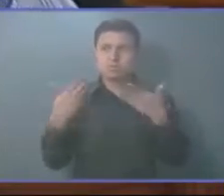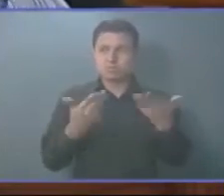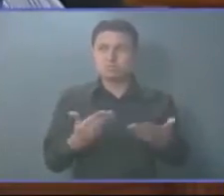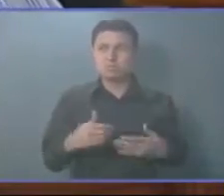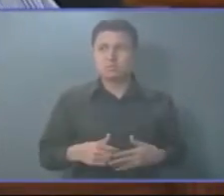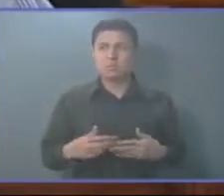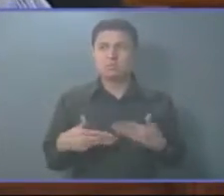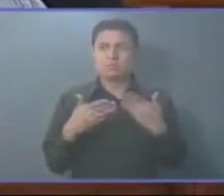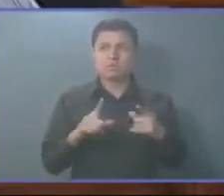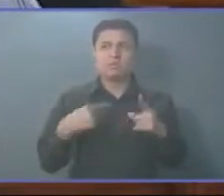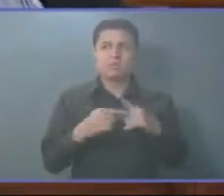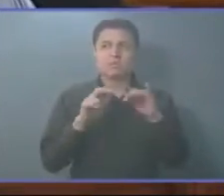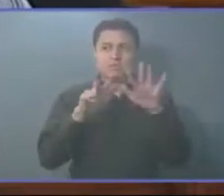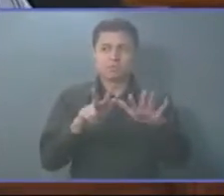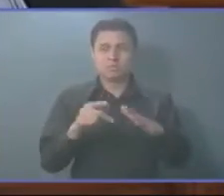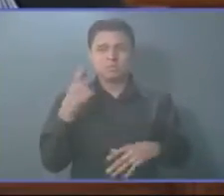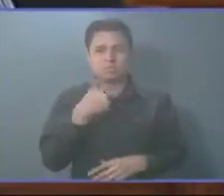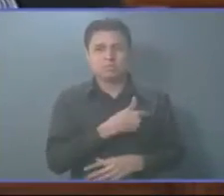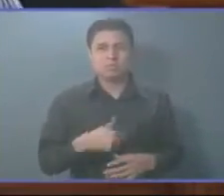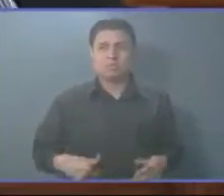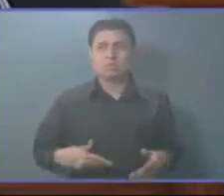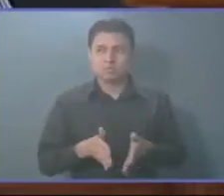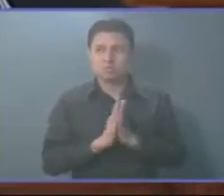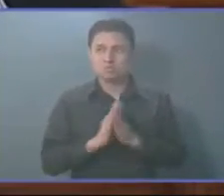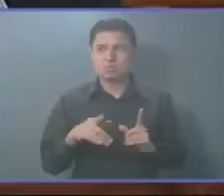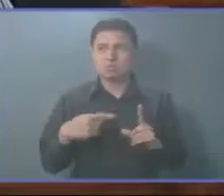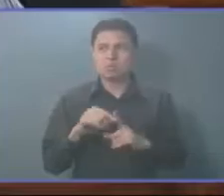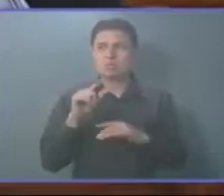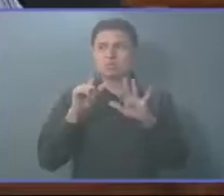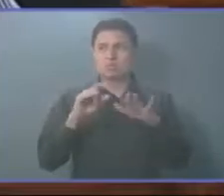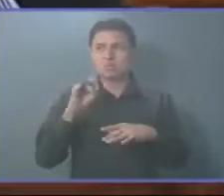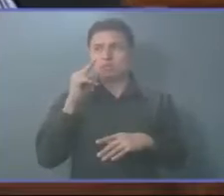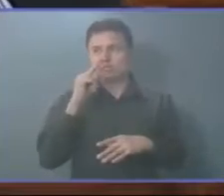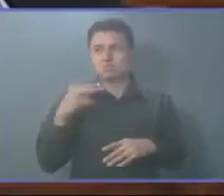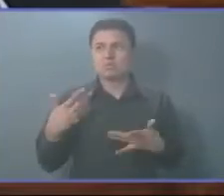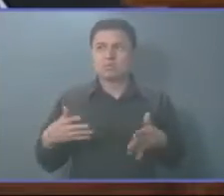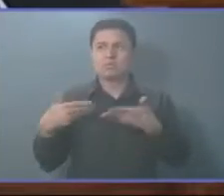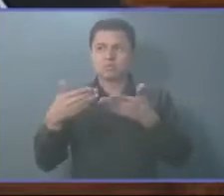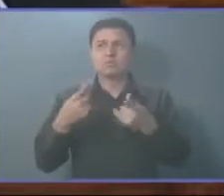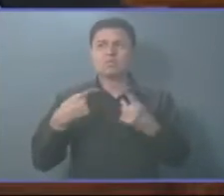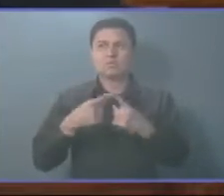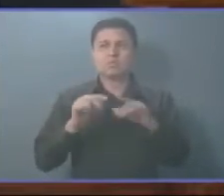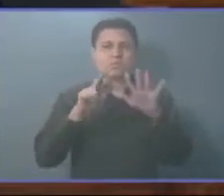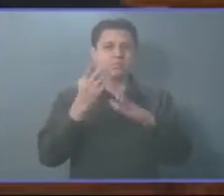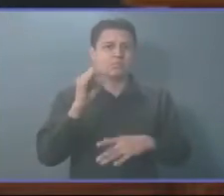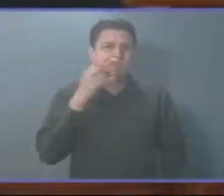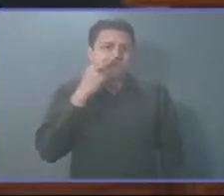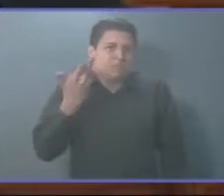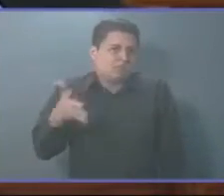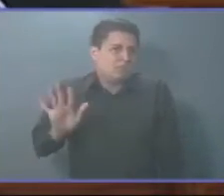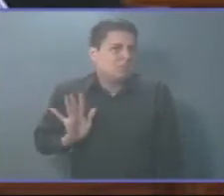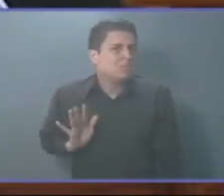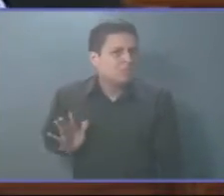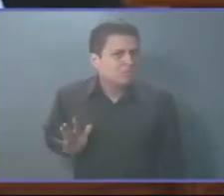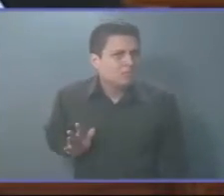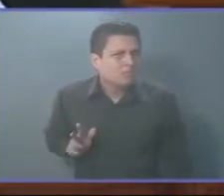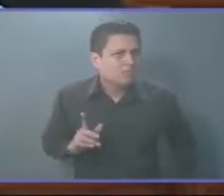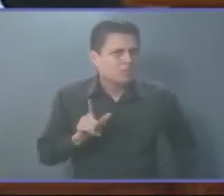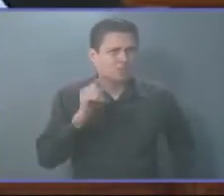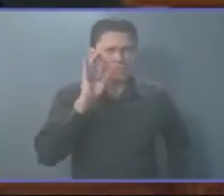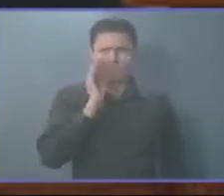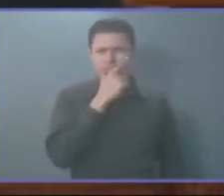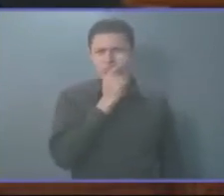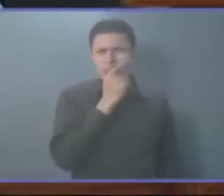da hasta el 8. El presidente pidió hasta el 6 de junio y se le dio hasta el 8. Pareciera un poco de capricho